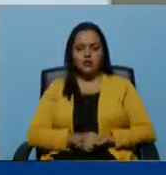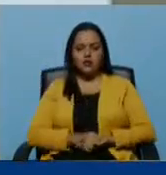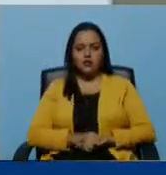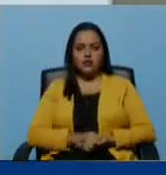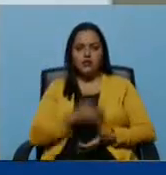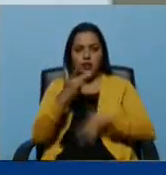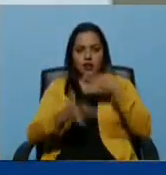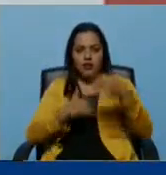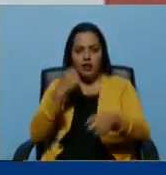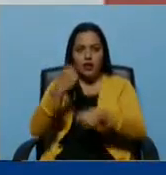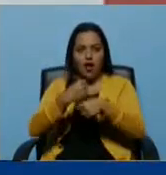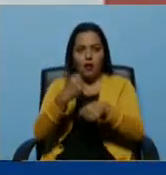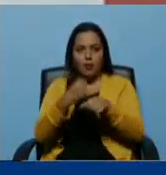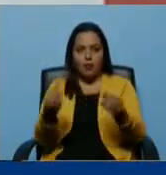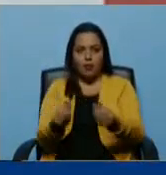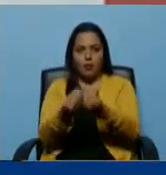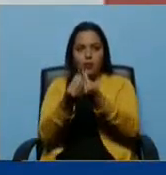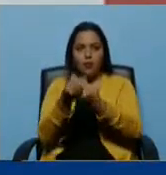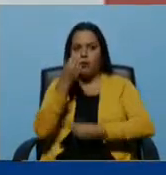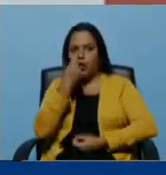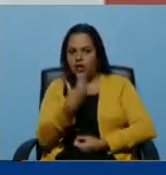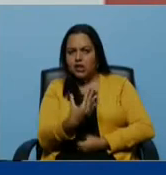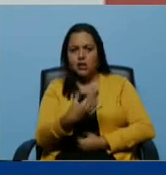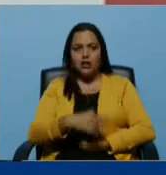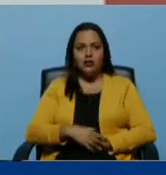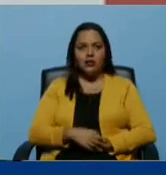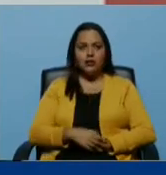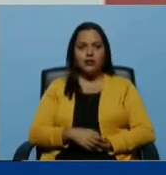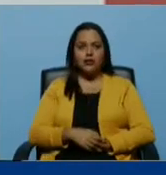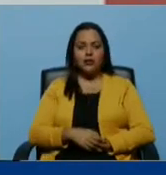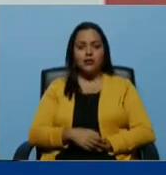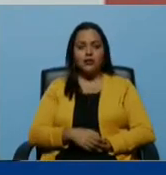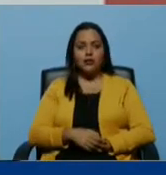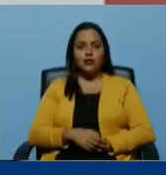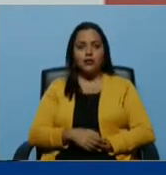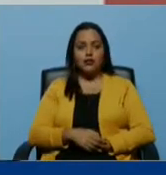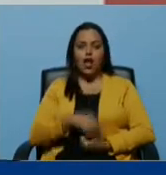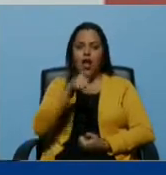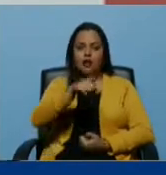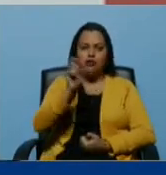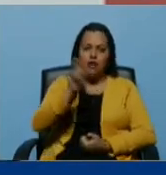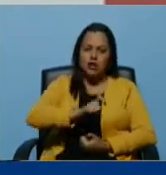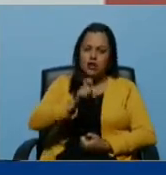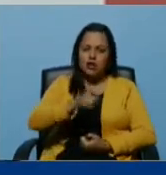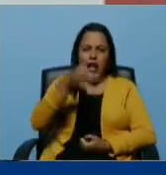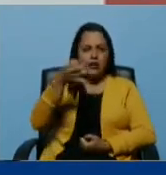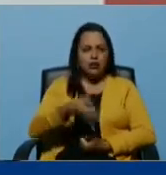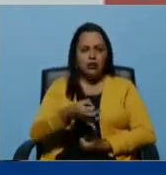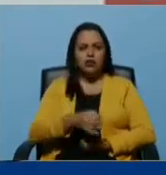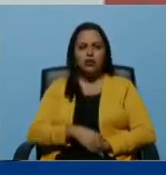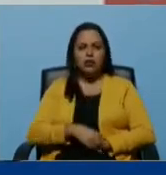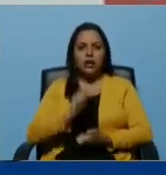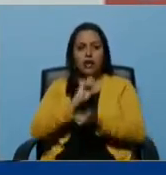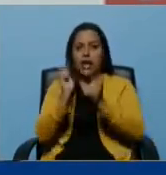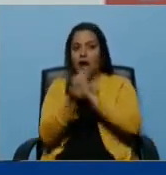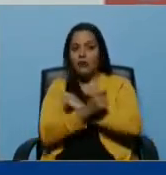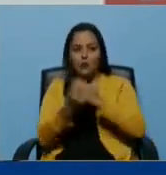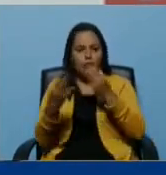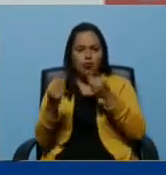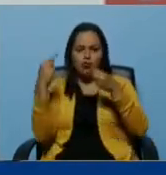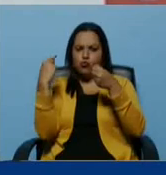Una agenda común, bonita. Eso ameritará que cambiemos muchas